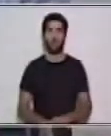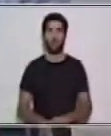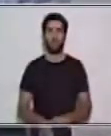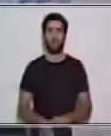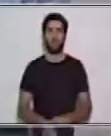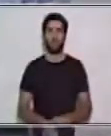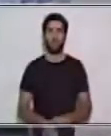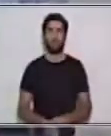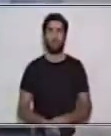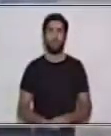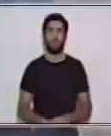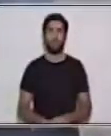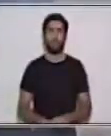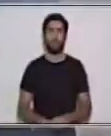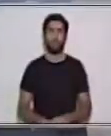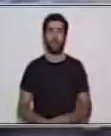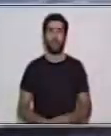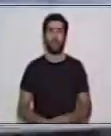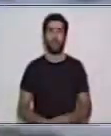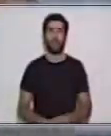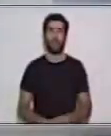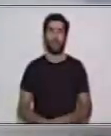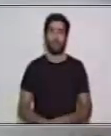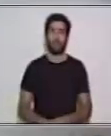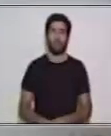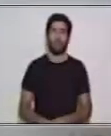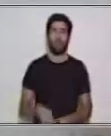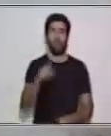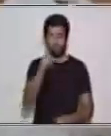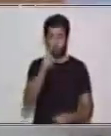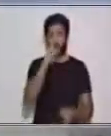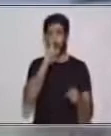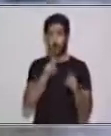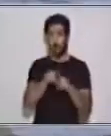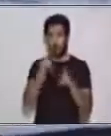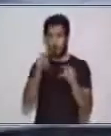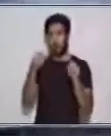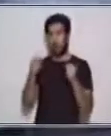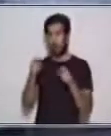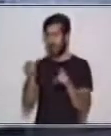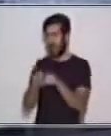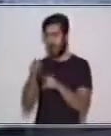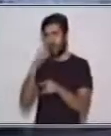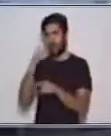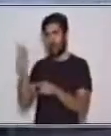Tú la vas construyendo también en tu cuaderno o en tu hoja.